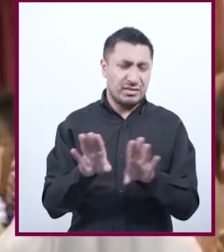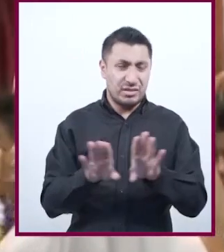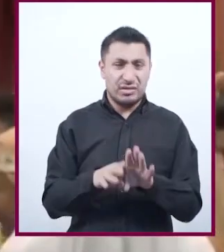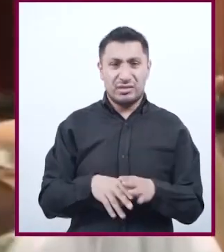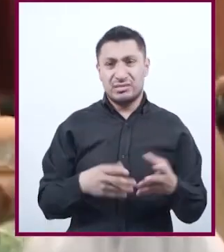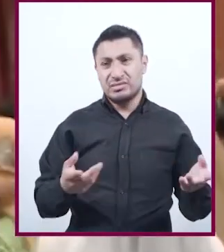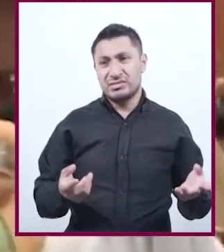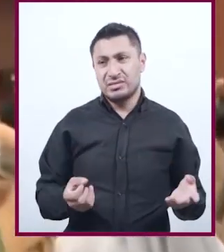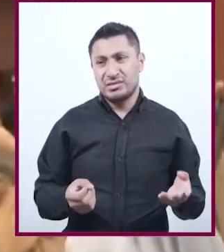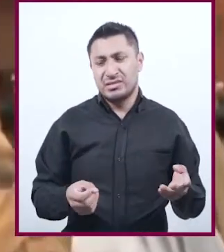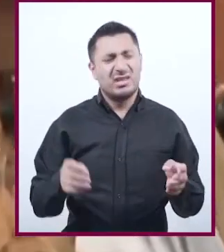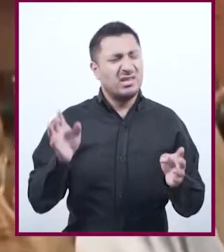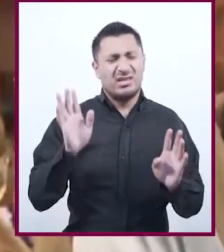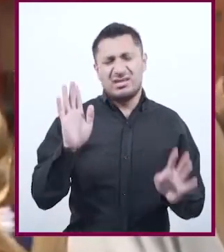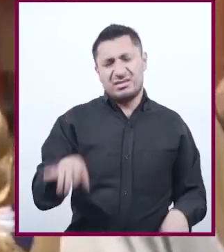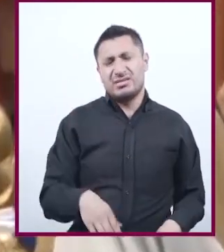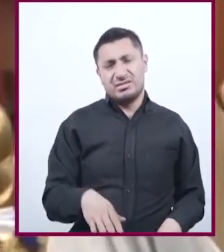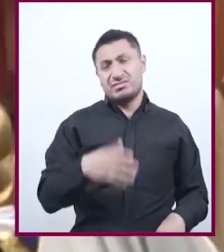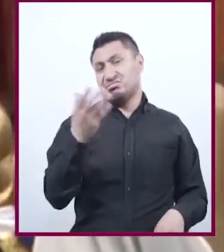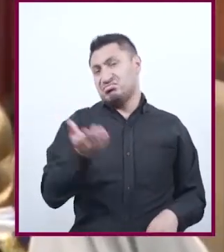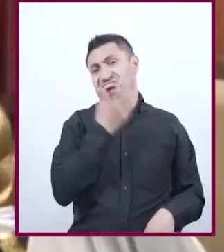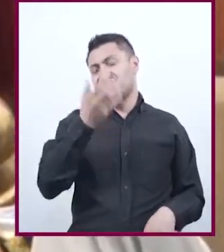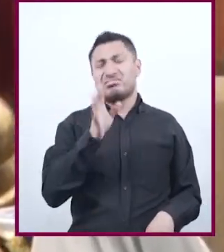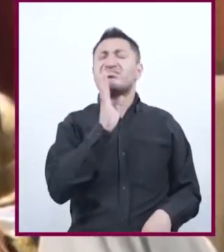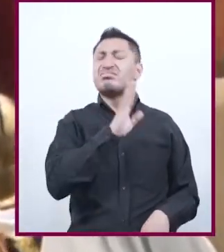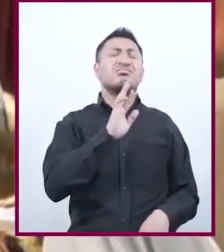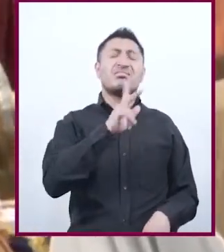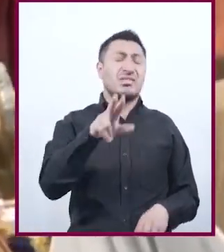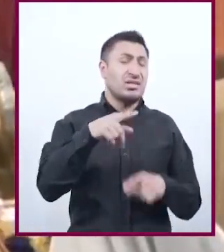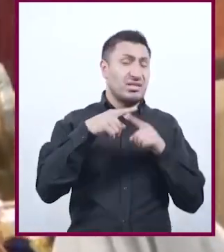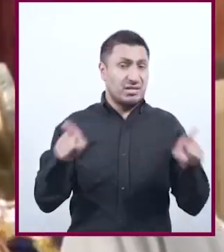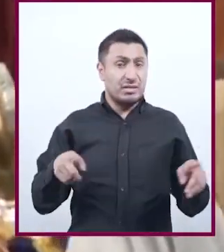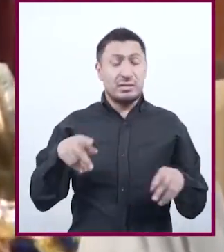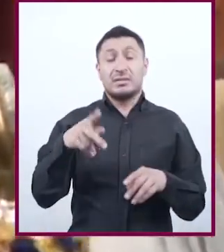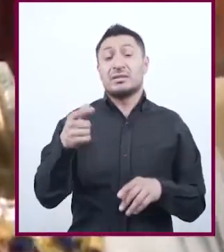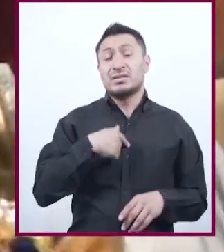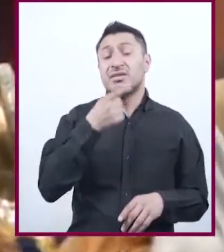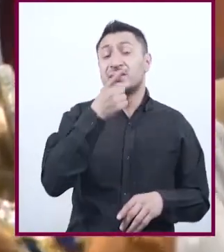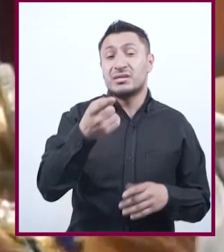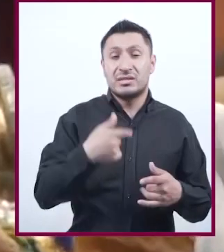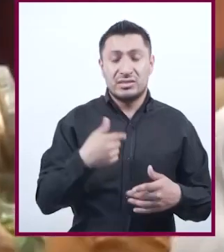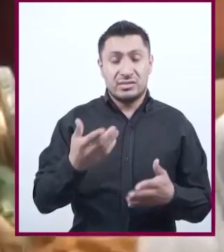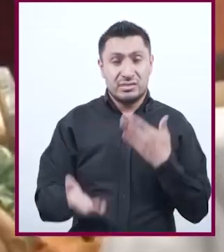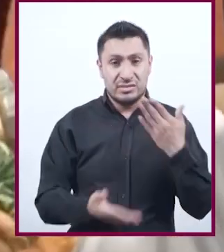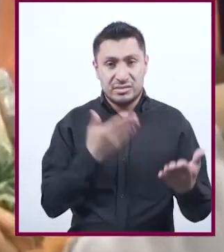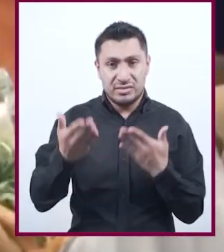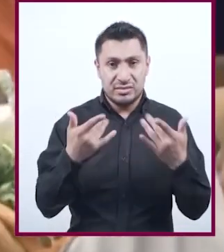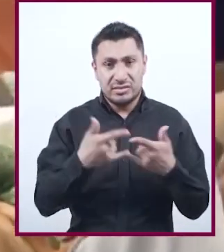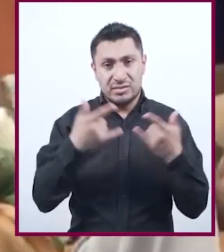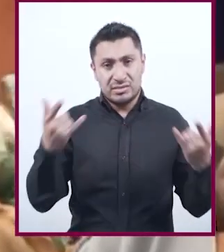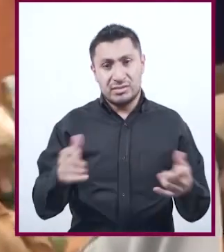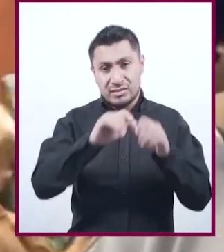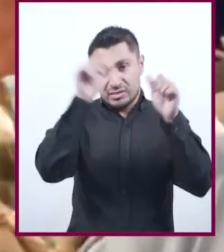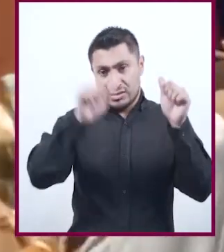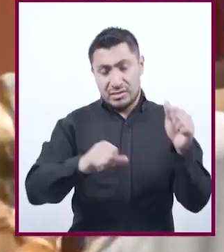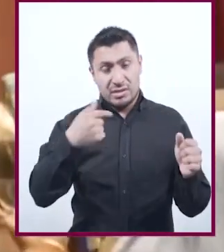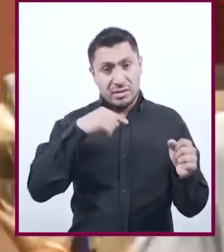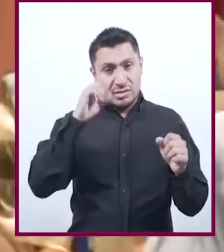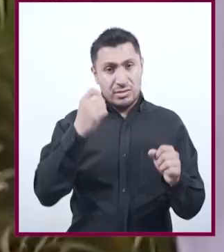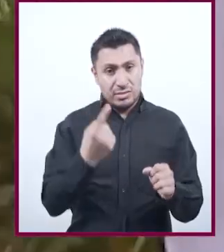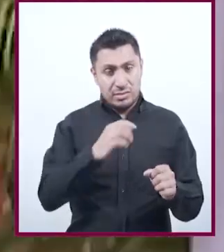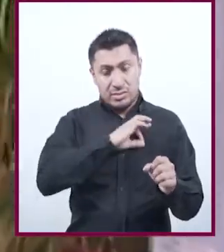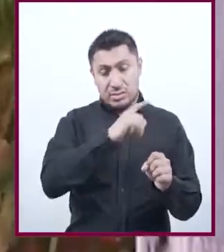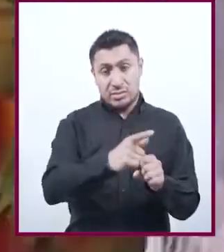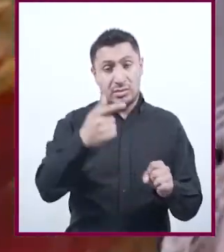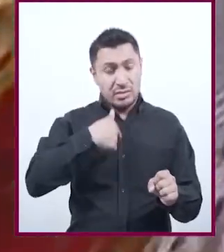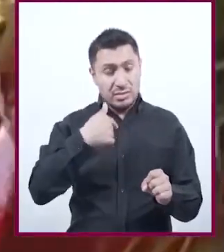Yo, como les comentaba, estudié Historia del Arte. Una de mis especialidades fue la historia de las devociones